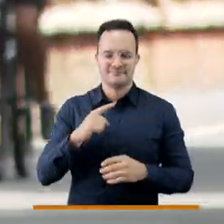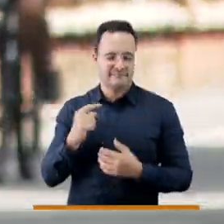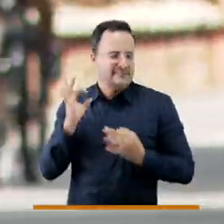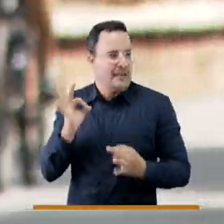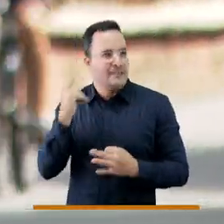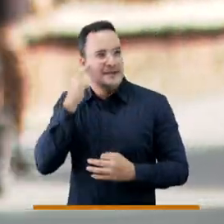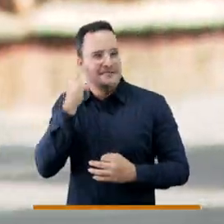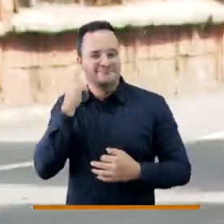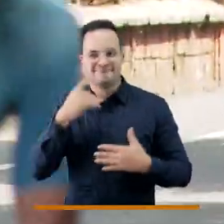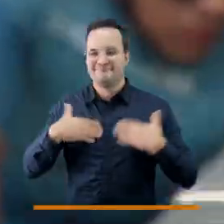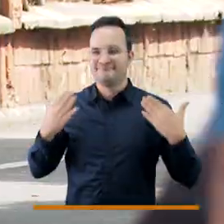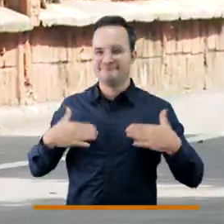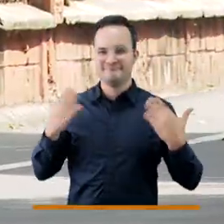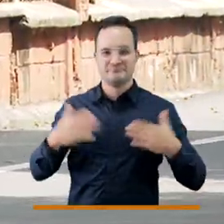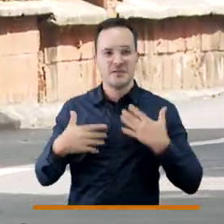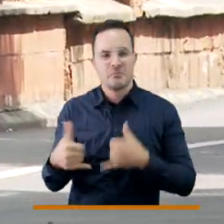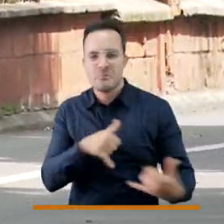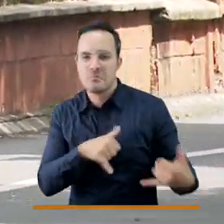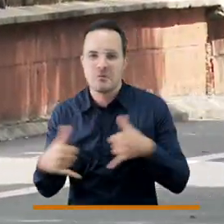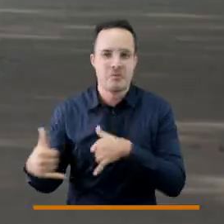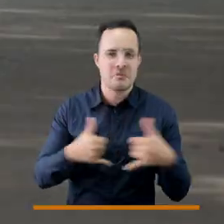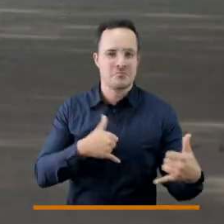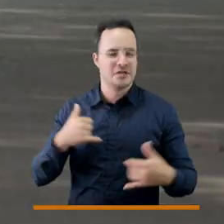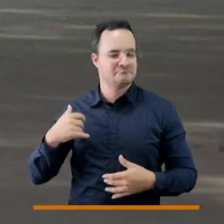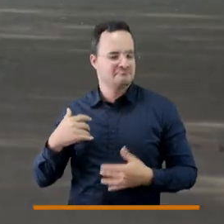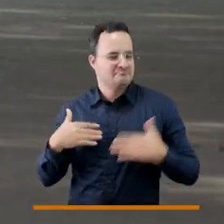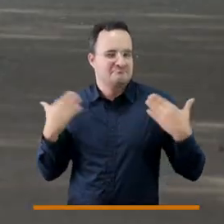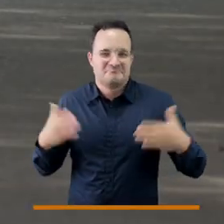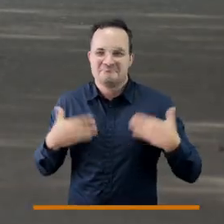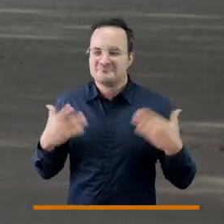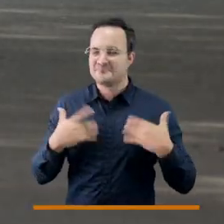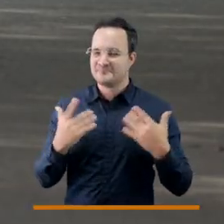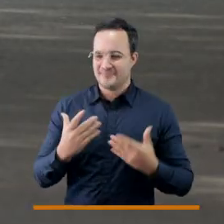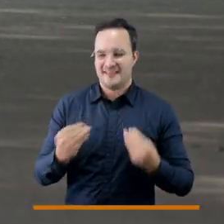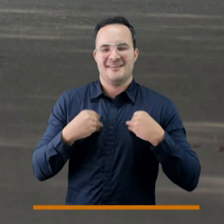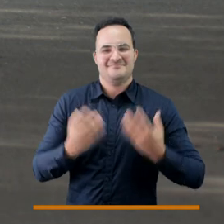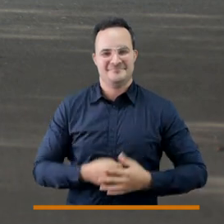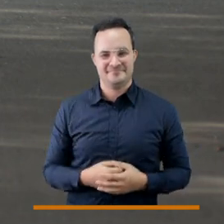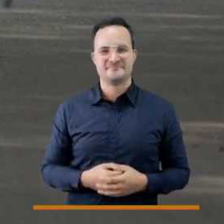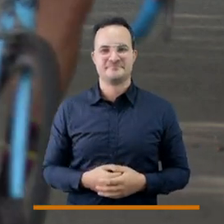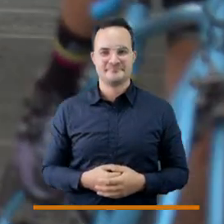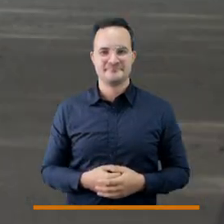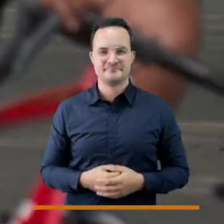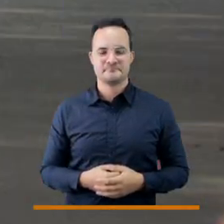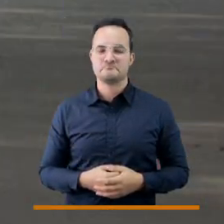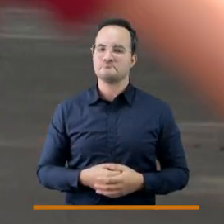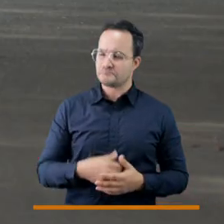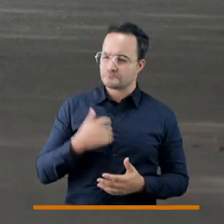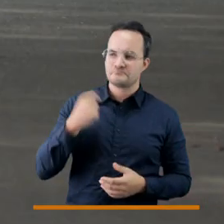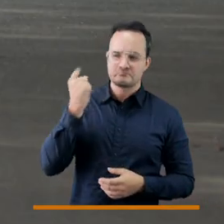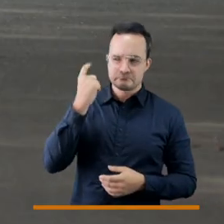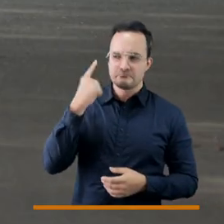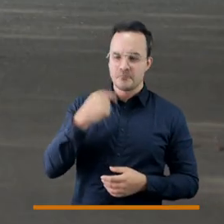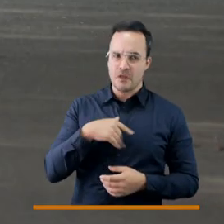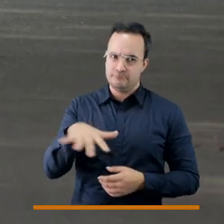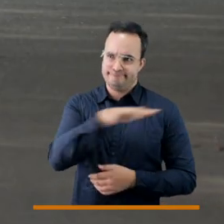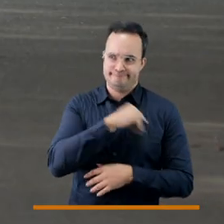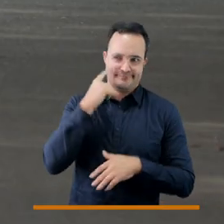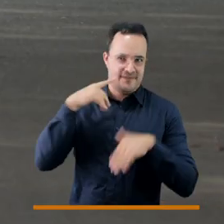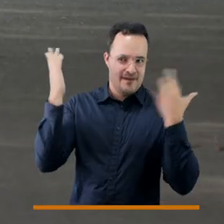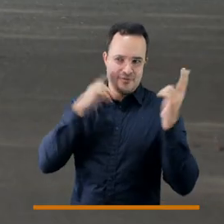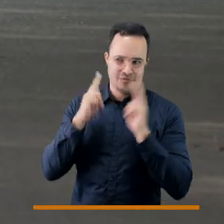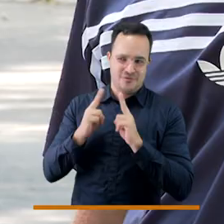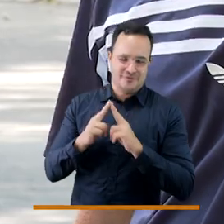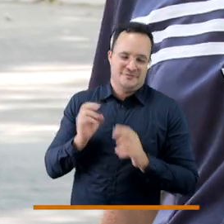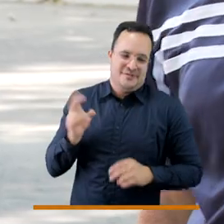cosa felices practicando el ciclismo. Bueno, y sabemos, pues, por lo que hemos visto, lo conocen demasiado por aquí, pero yo